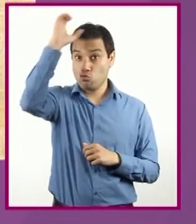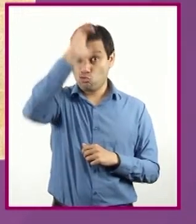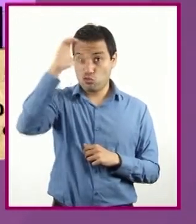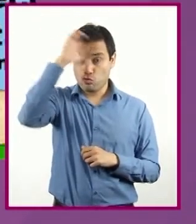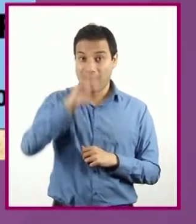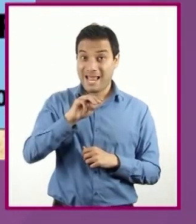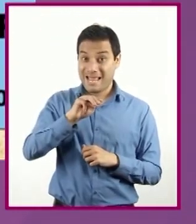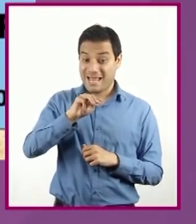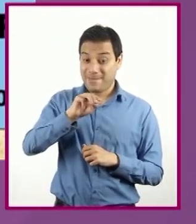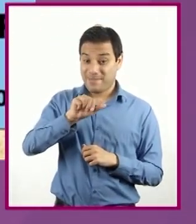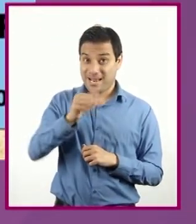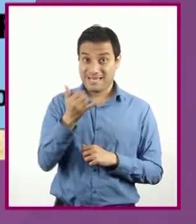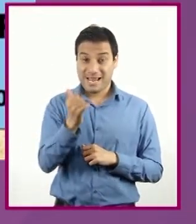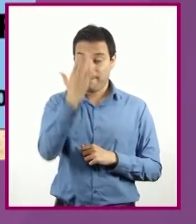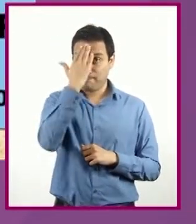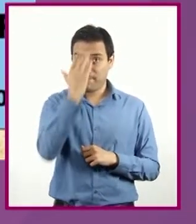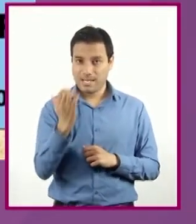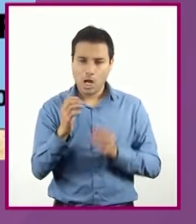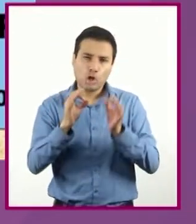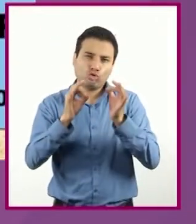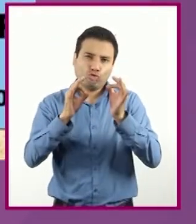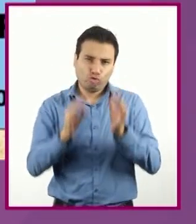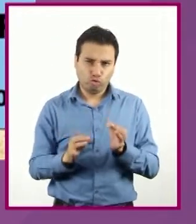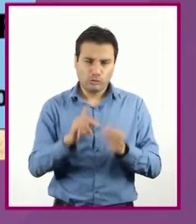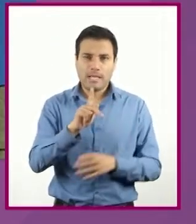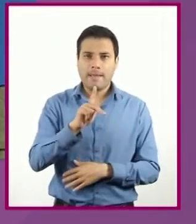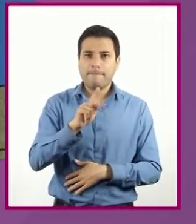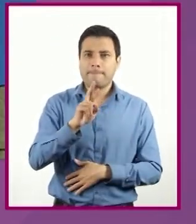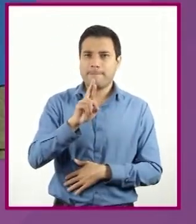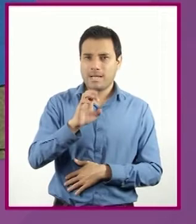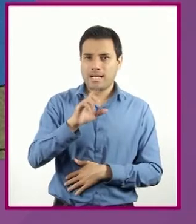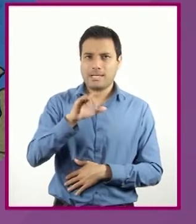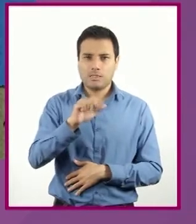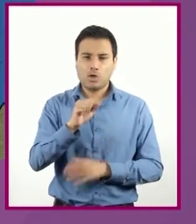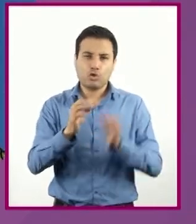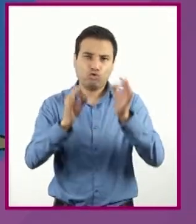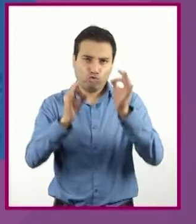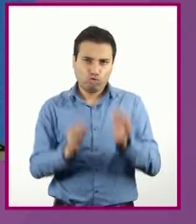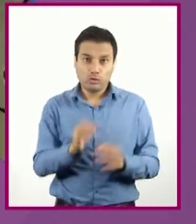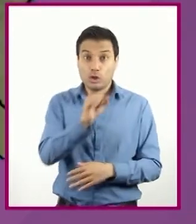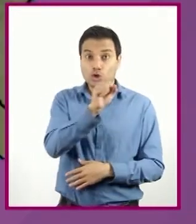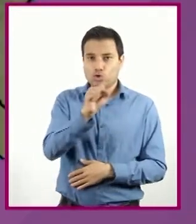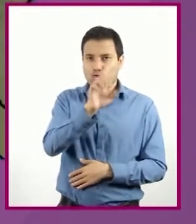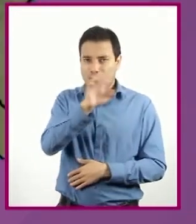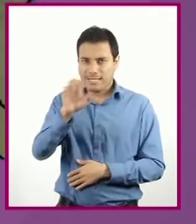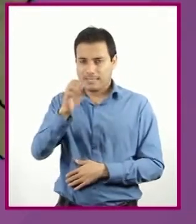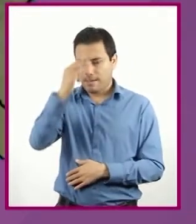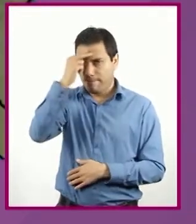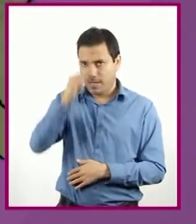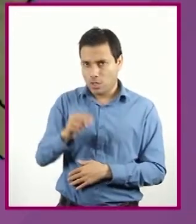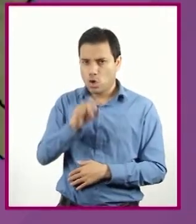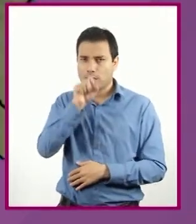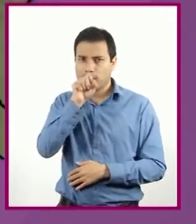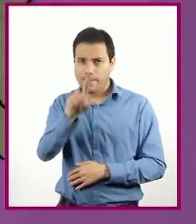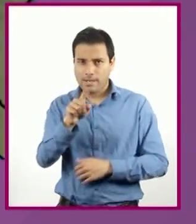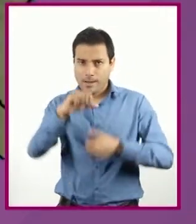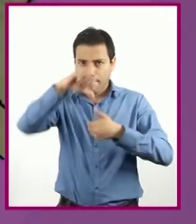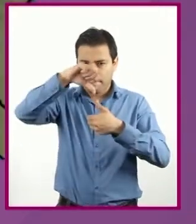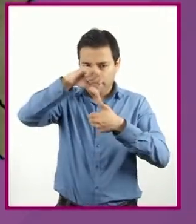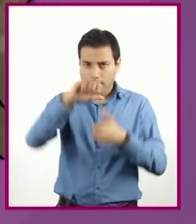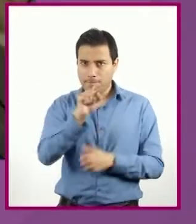se estableció durante el periodo preclásico, en lo que ahora es el sureste de México y en varios países de